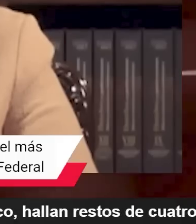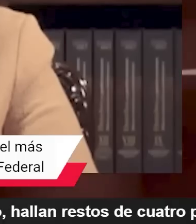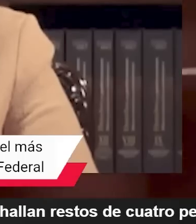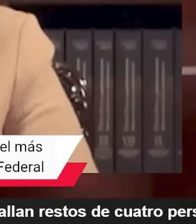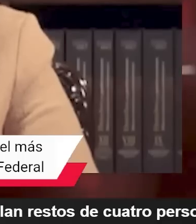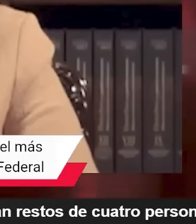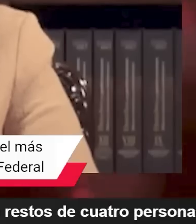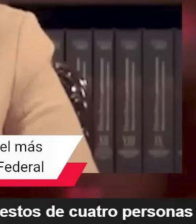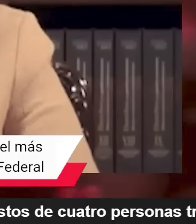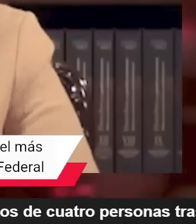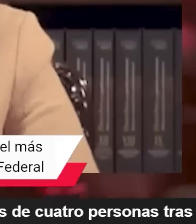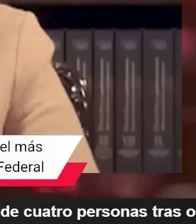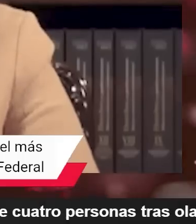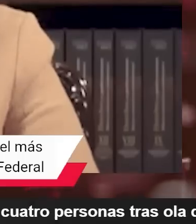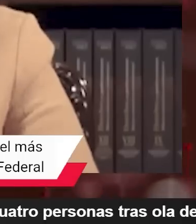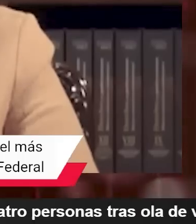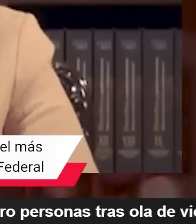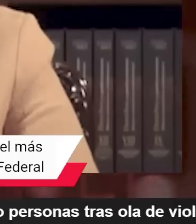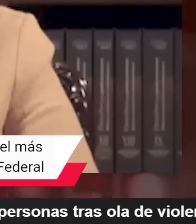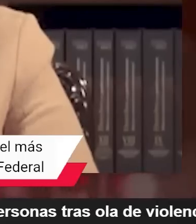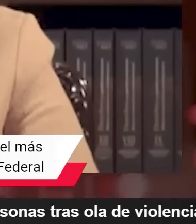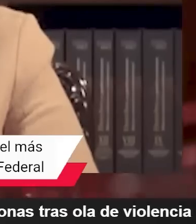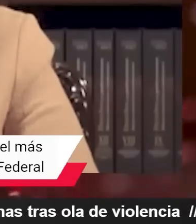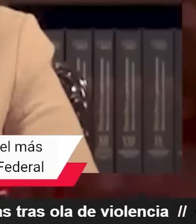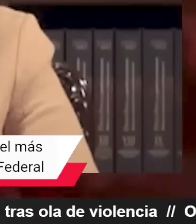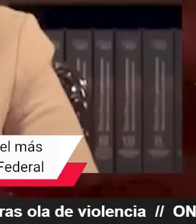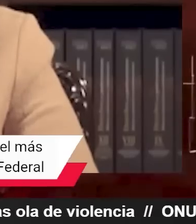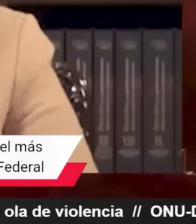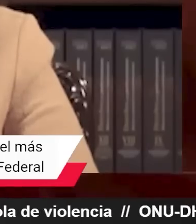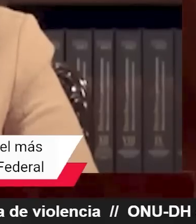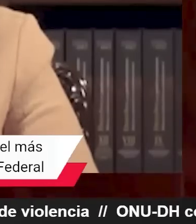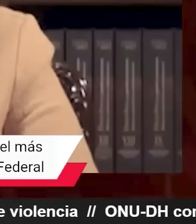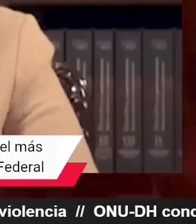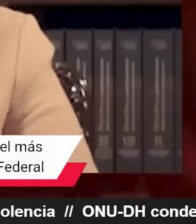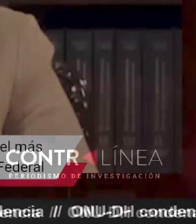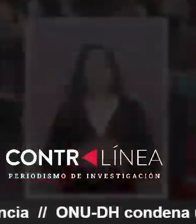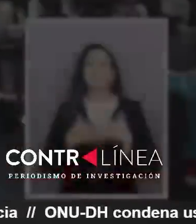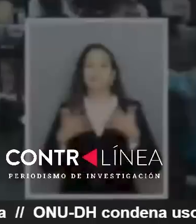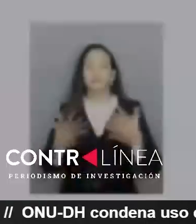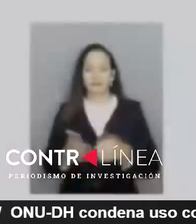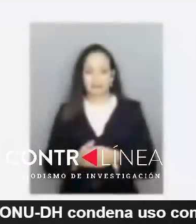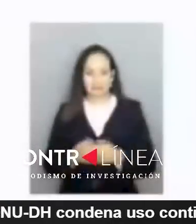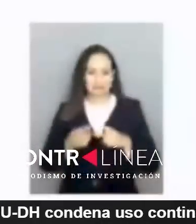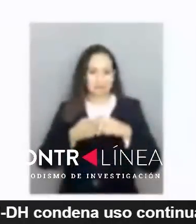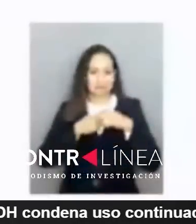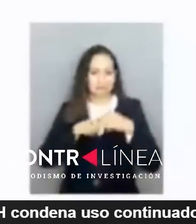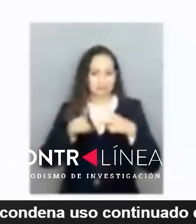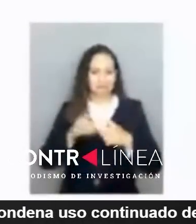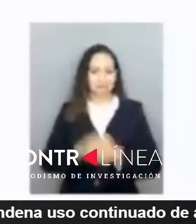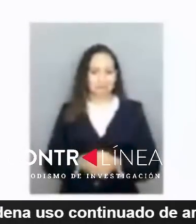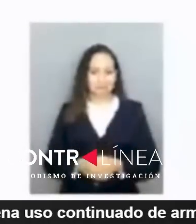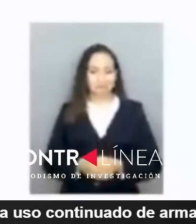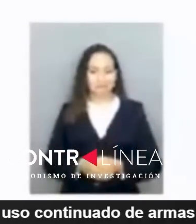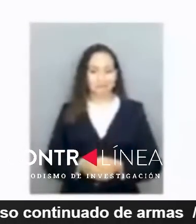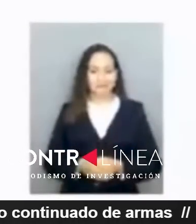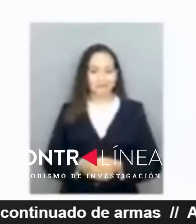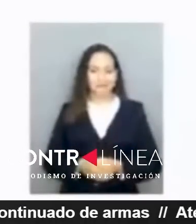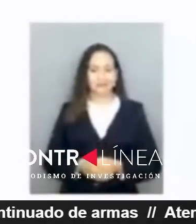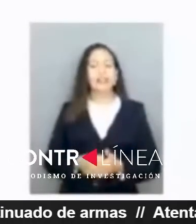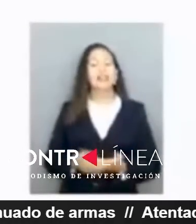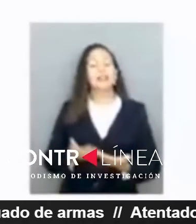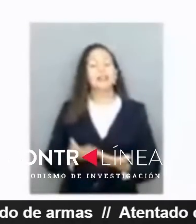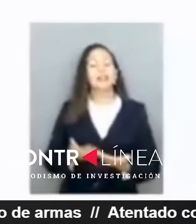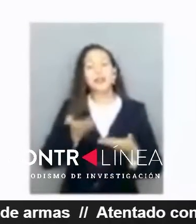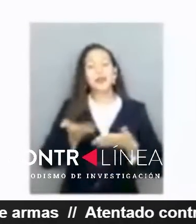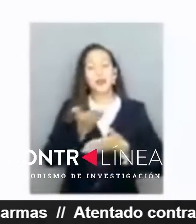menos. ¿Y de qué nos habla entonces Norma Piña? Pero vamos a recuperar sus palabras. Es un momento que recuerdo